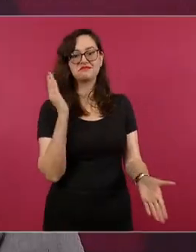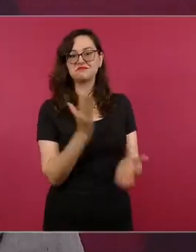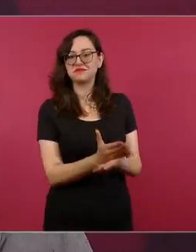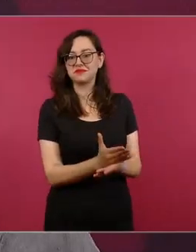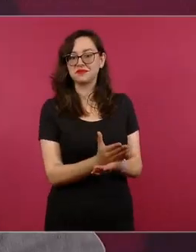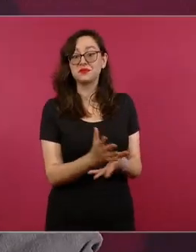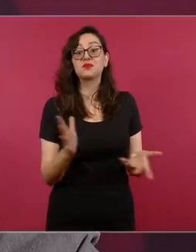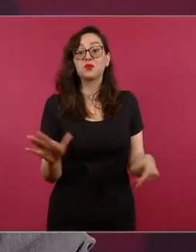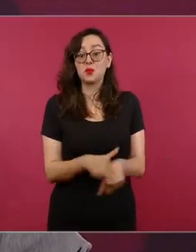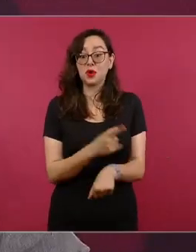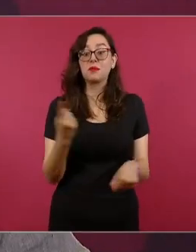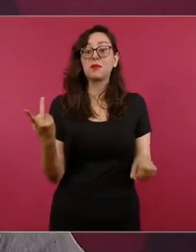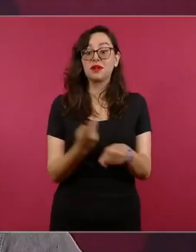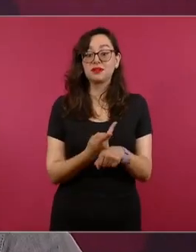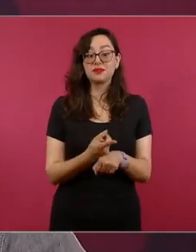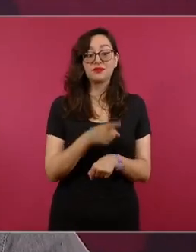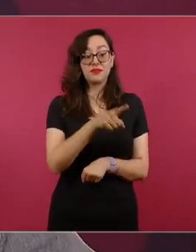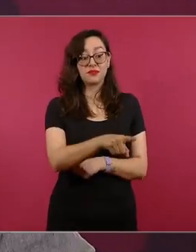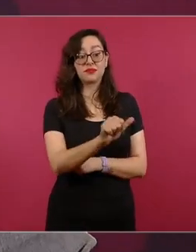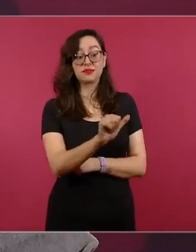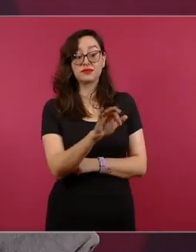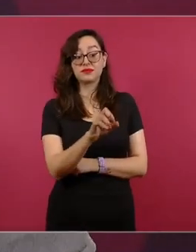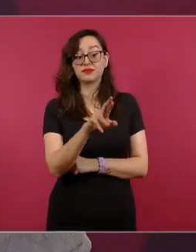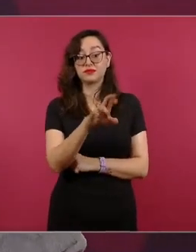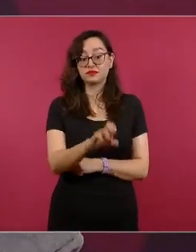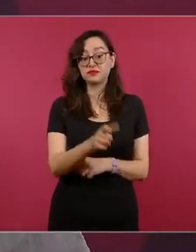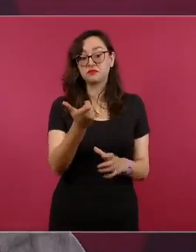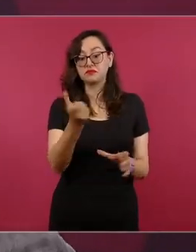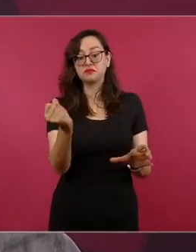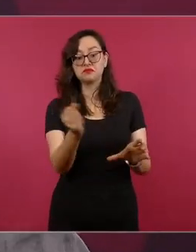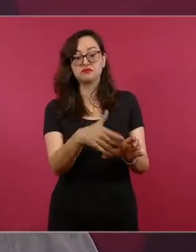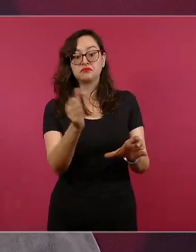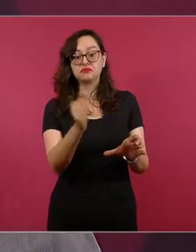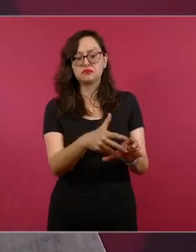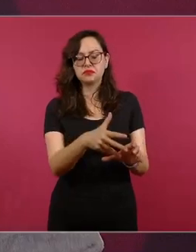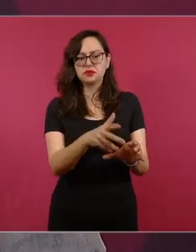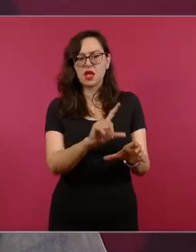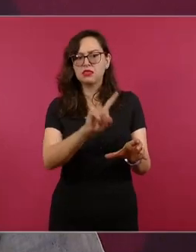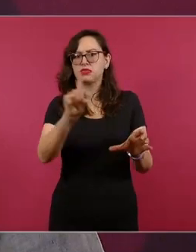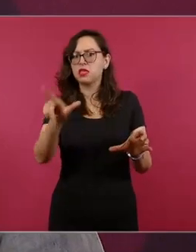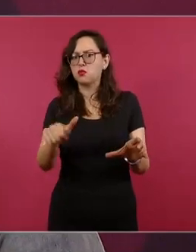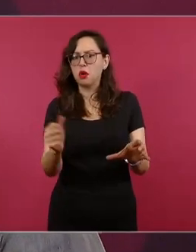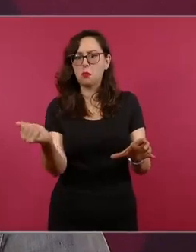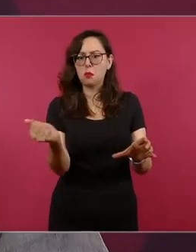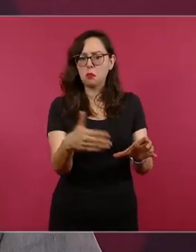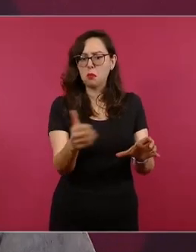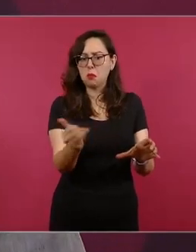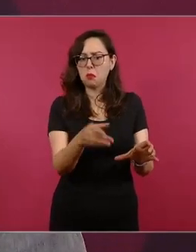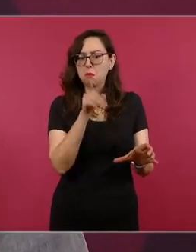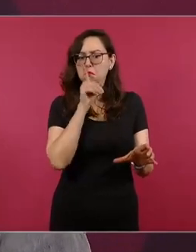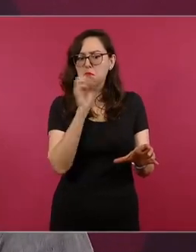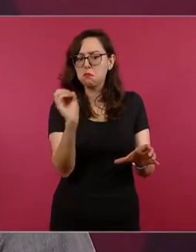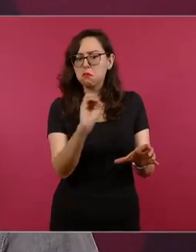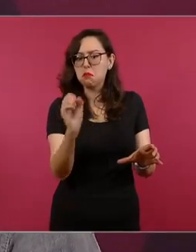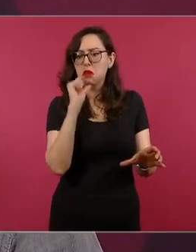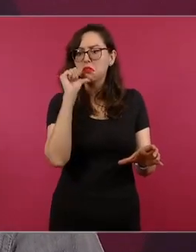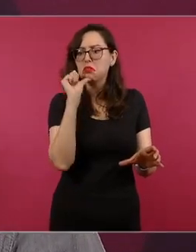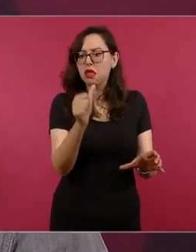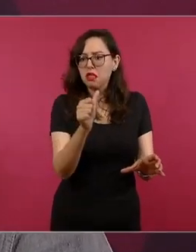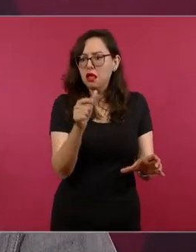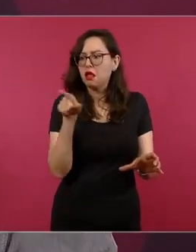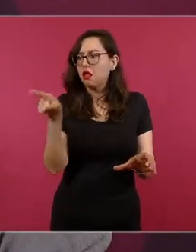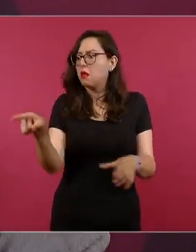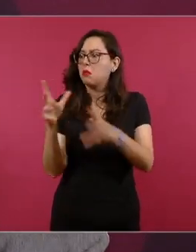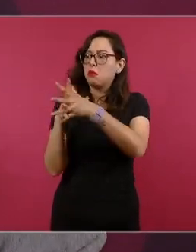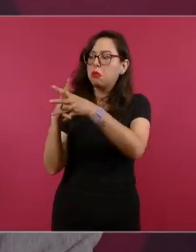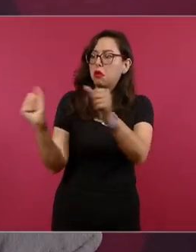aunque estén no reclamadas, la AFORES le sigue cobrando esta comisión, que ha bajado bastante, pero no deja de ser una comisión.